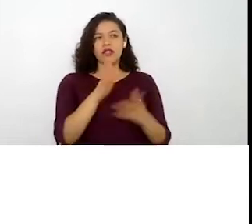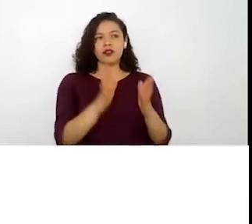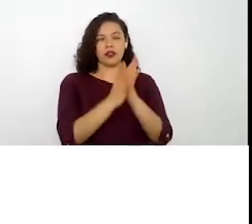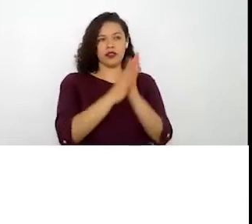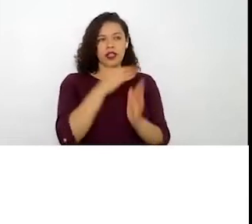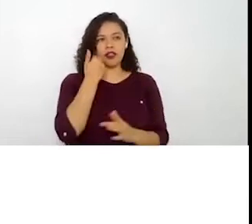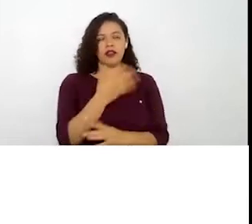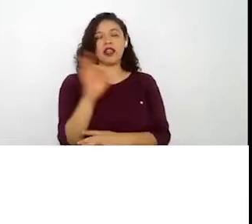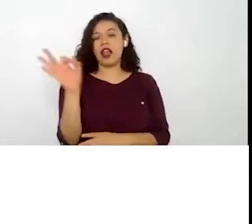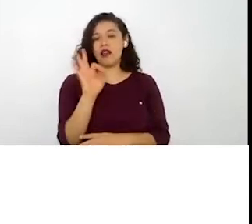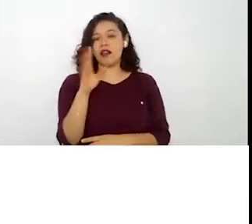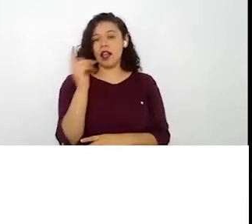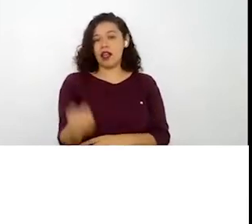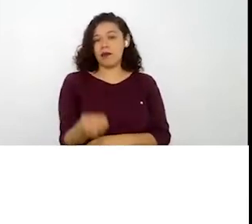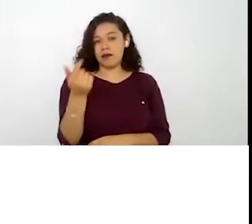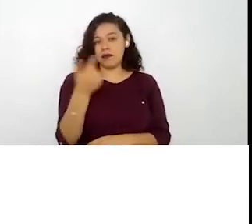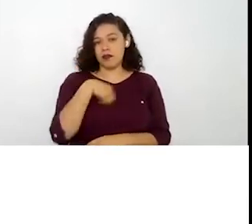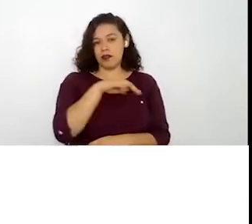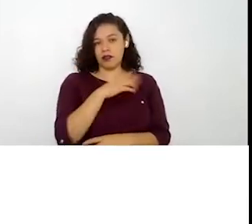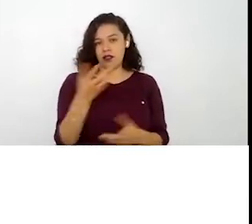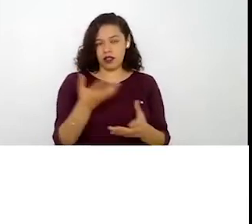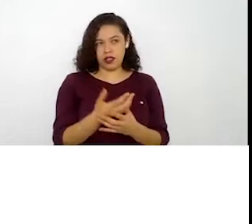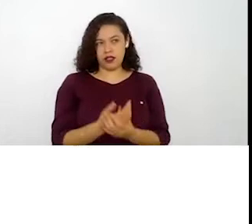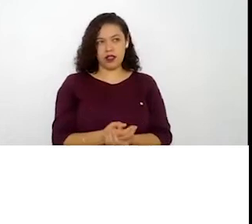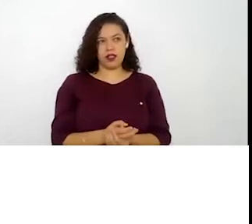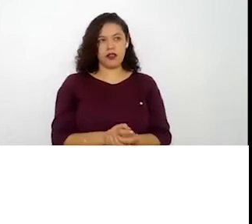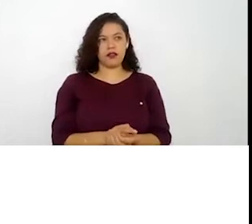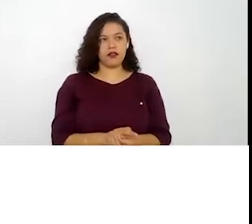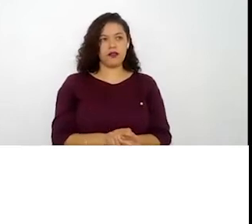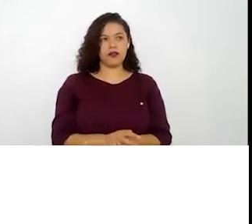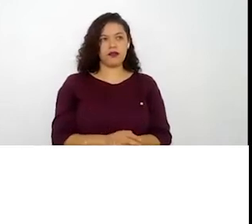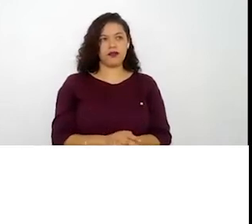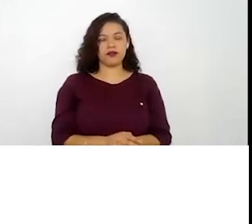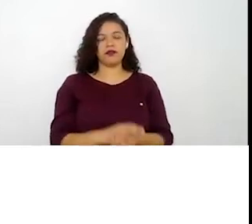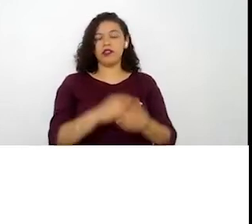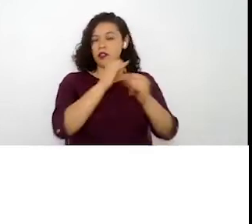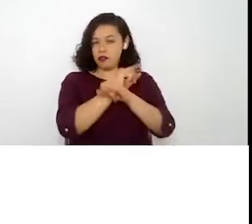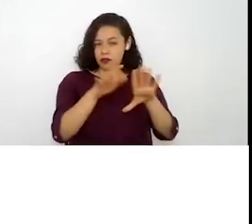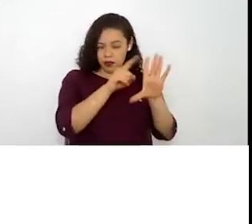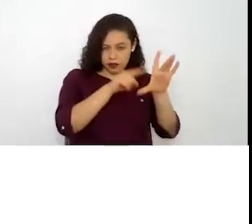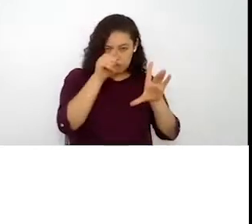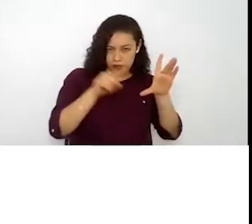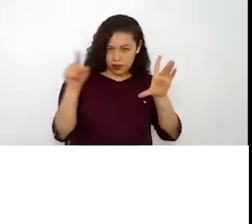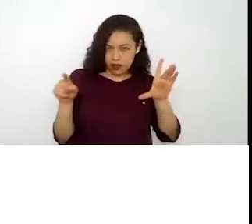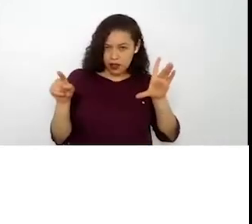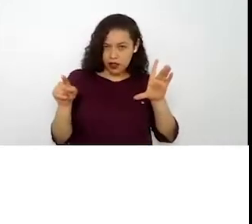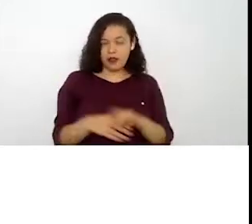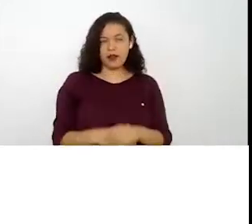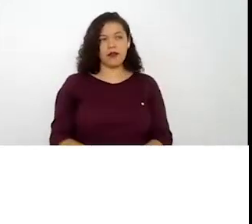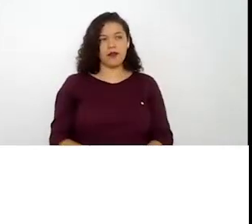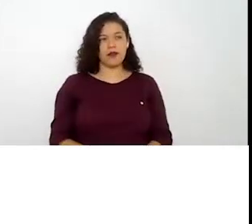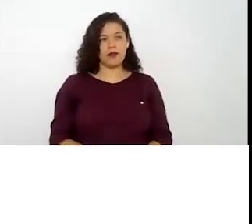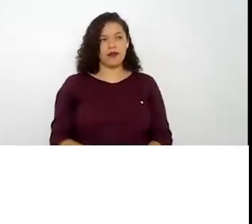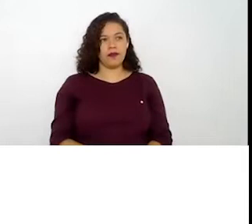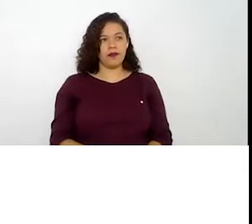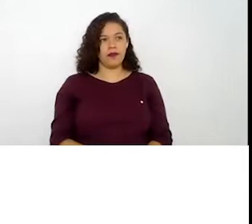es que si es que la primera vez que lo hacemos estos datos estadísticos además tienen que